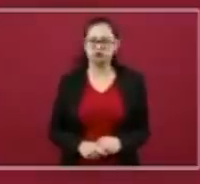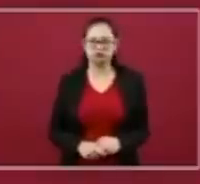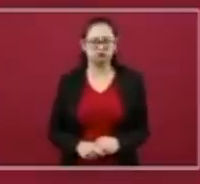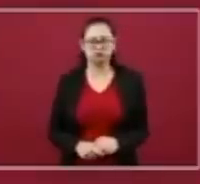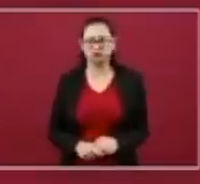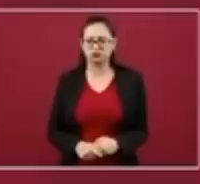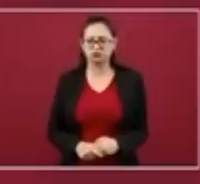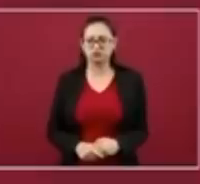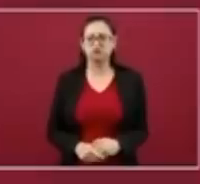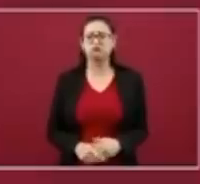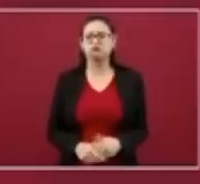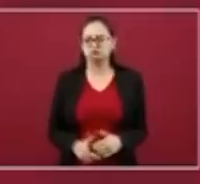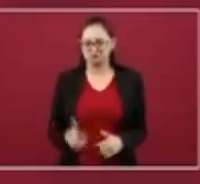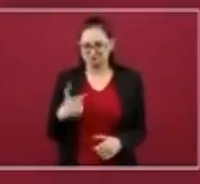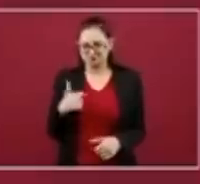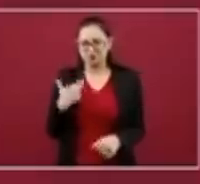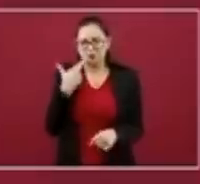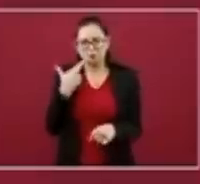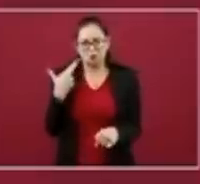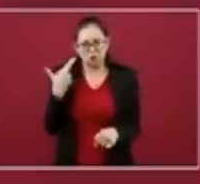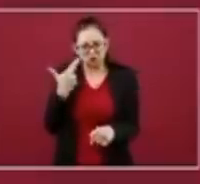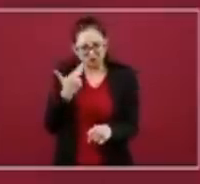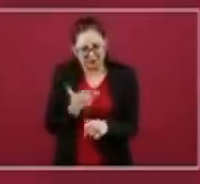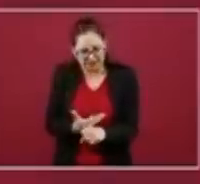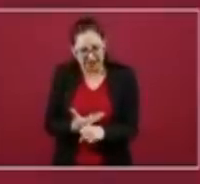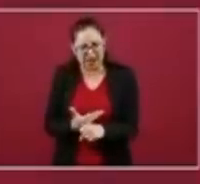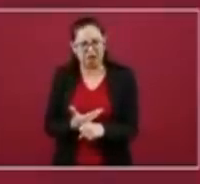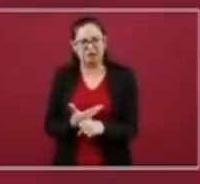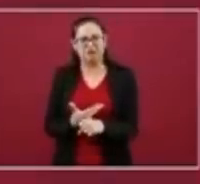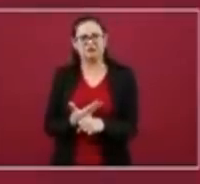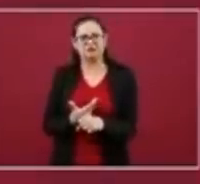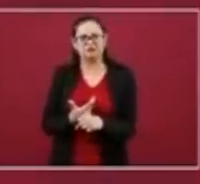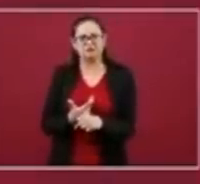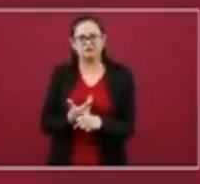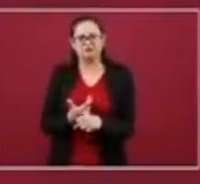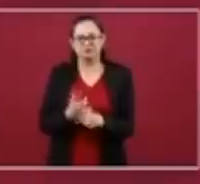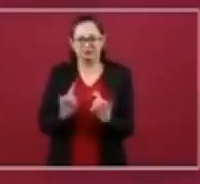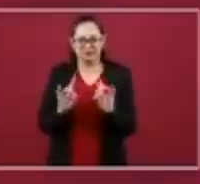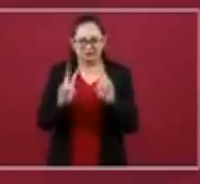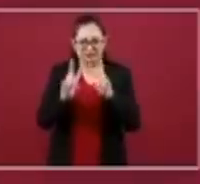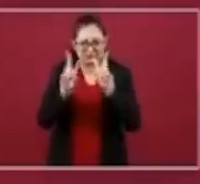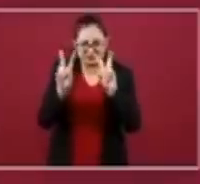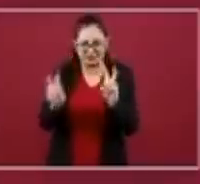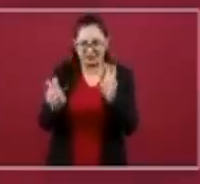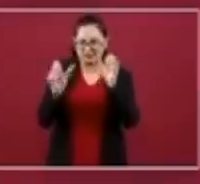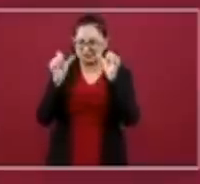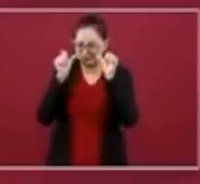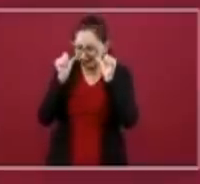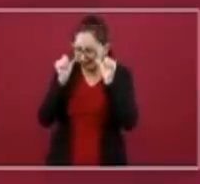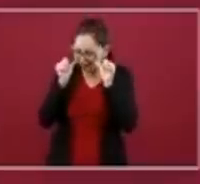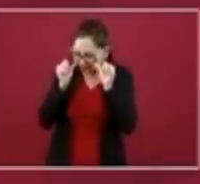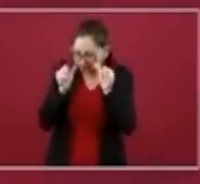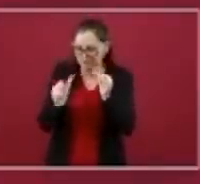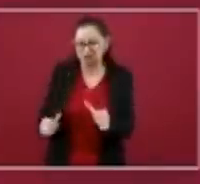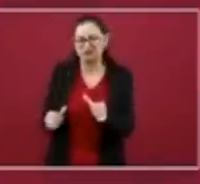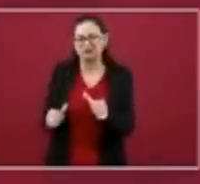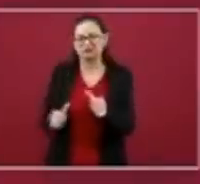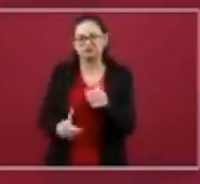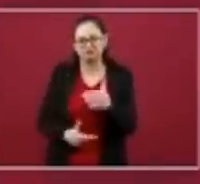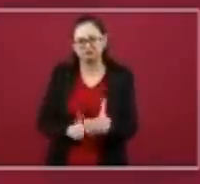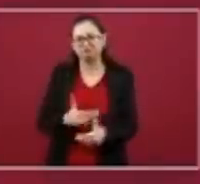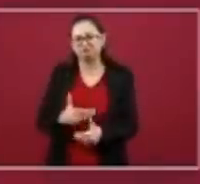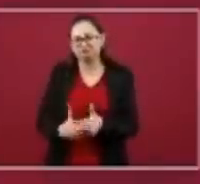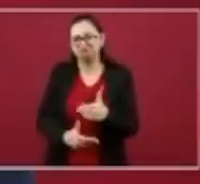me estoy haciendo cargo de atender este asunto y vamos a esperar.